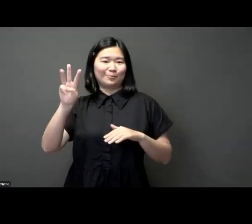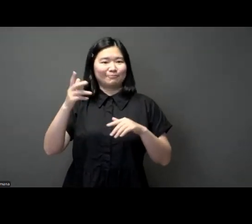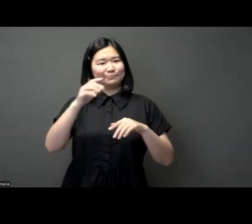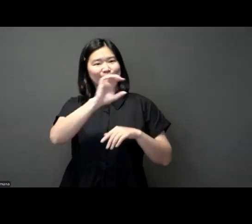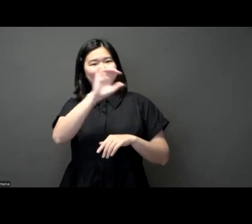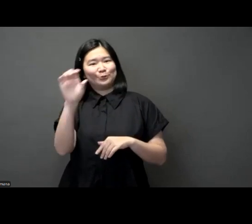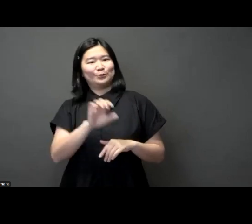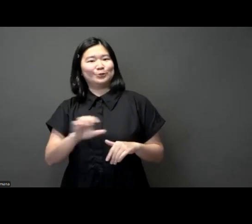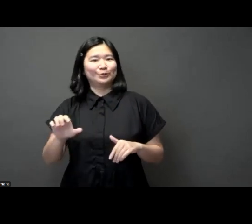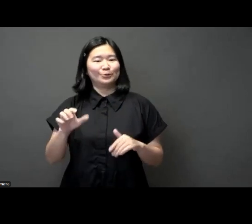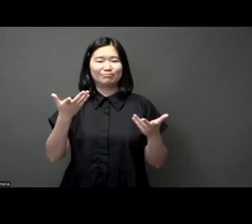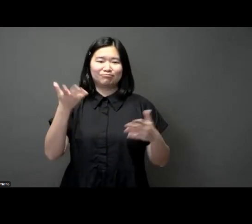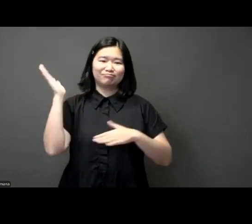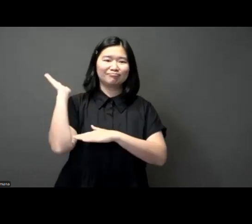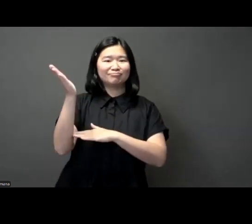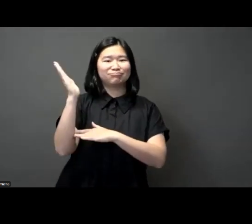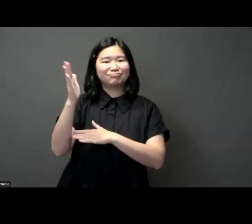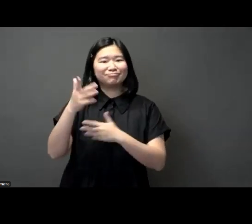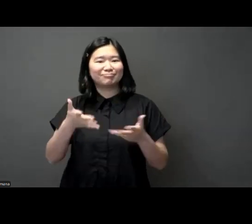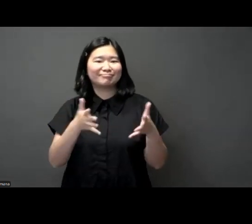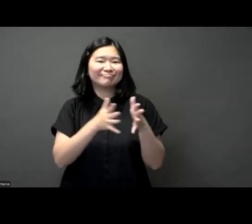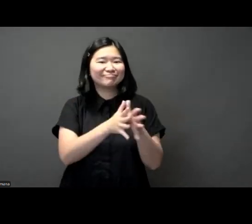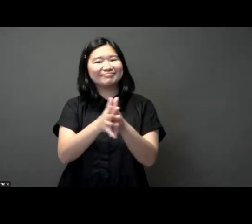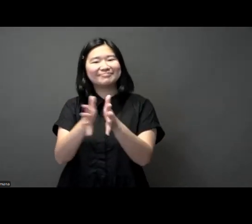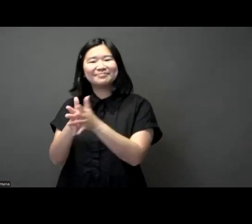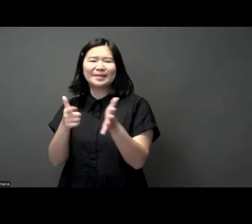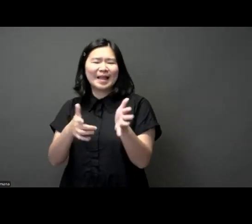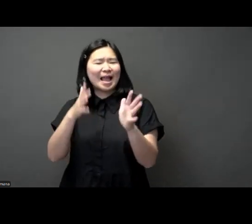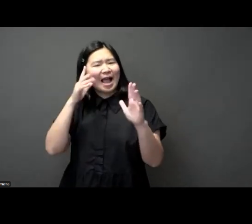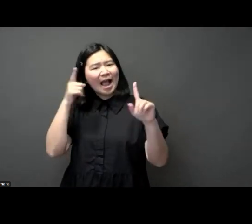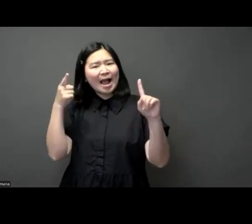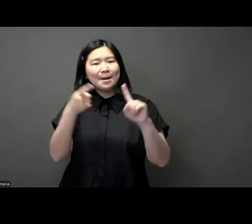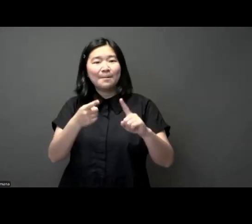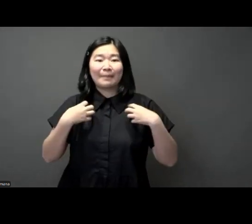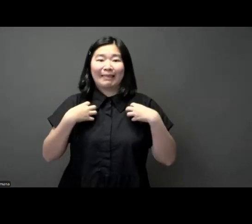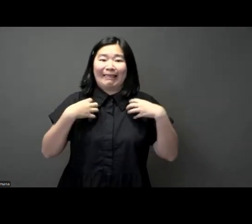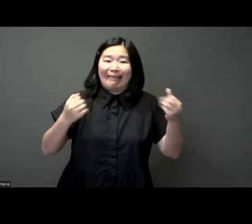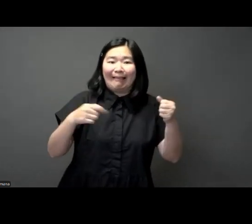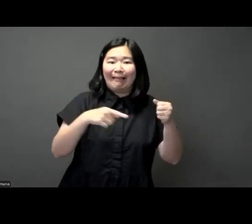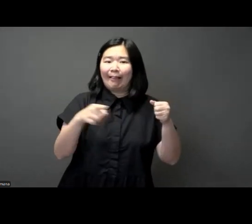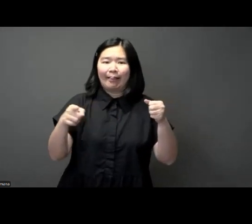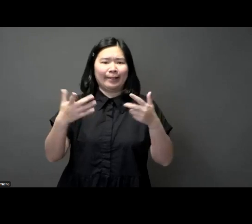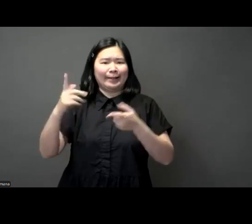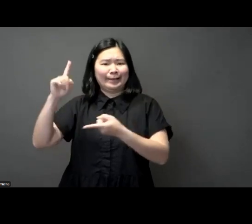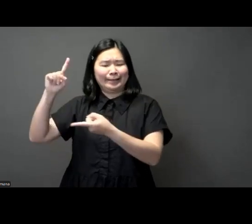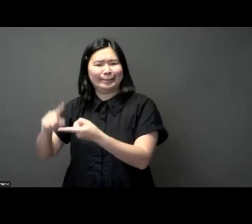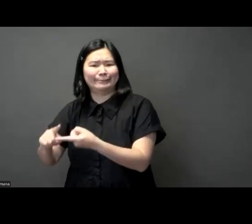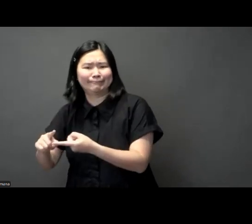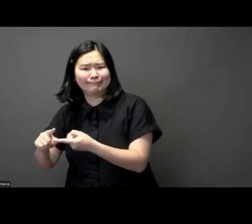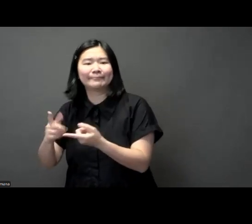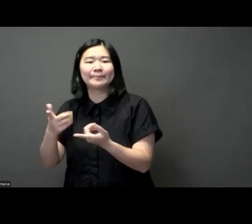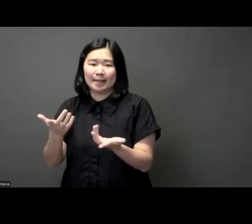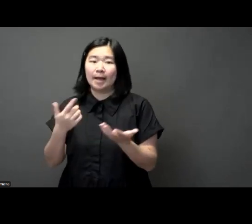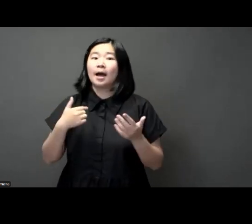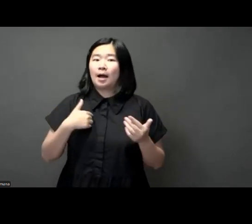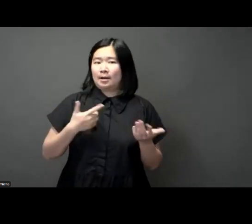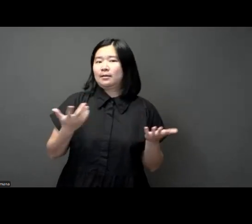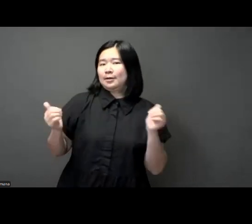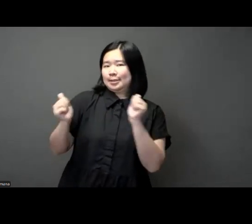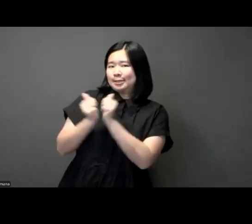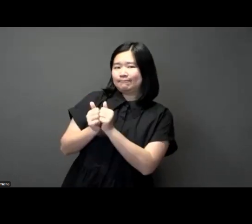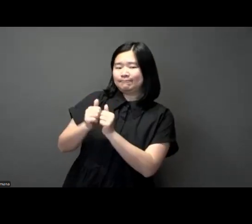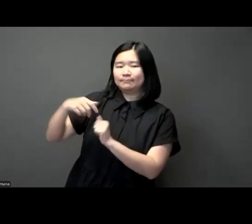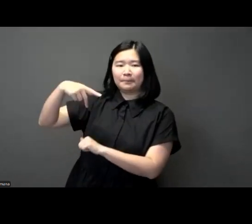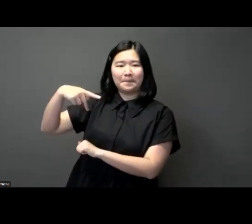is enfermedades. co-hosted by the Esta Pan sesión American está Health copatrocinada Organization, por la PAHO, Organización and the Panamericana de Coalition la for Salud, Operational OPS, y Challenge la Coalición para la Research on Investigación Operativa